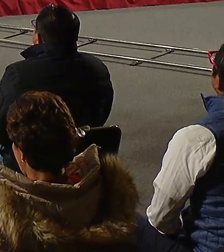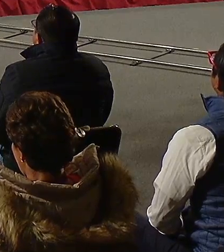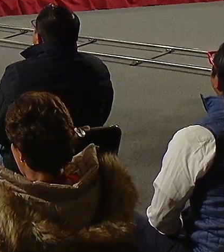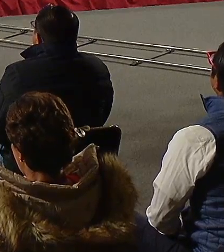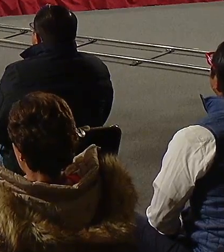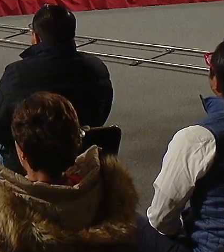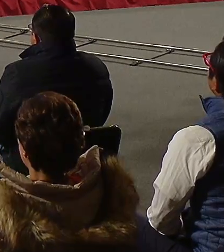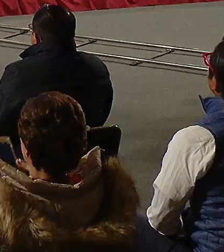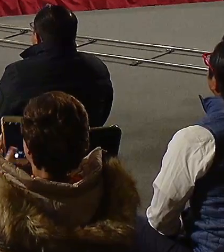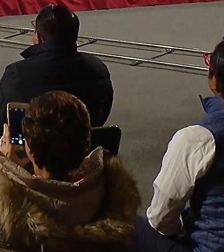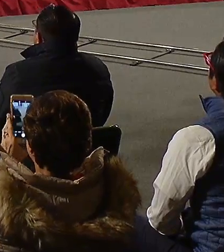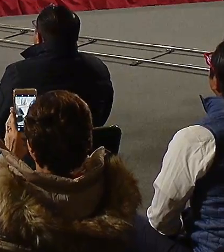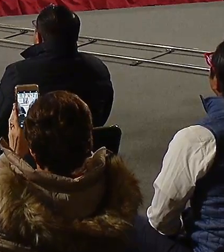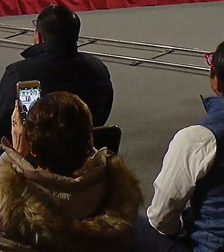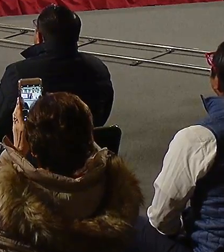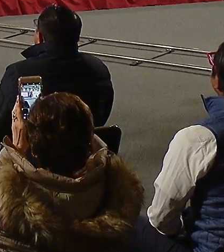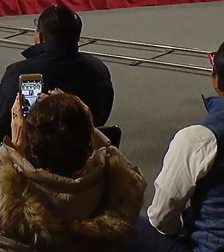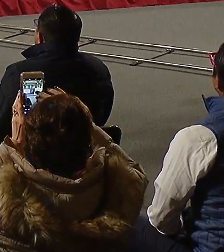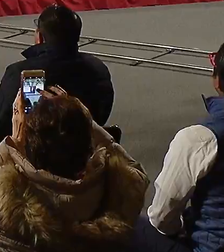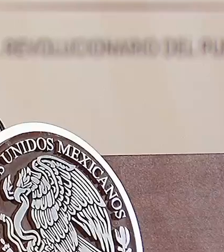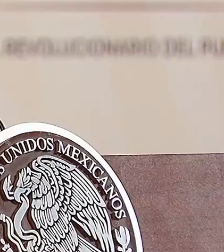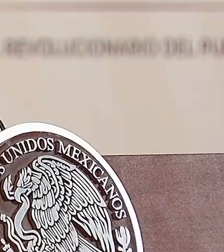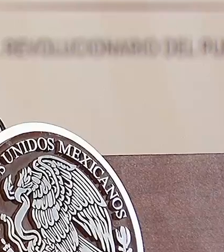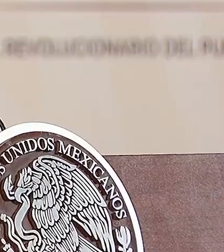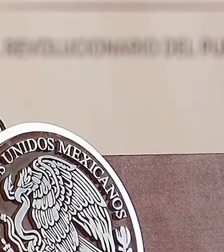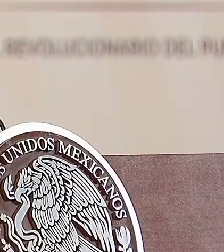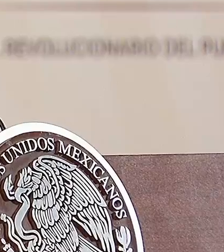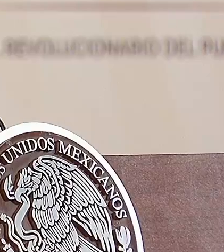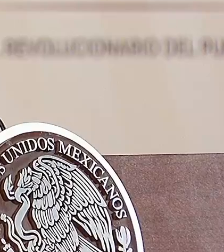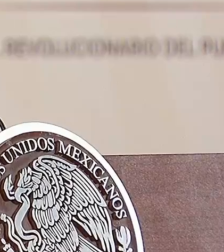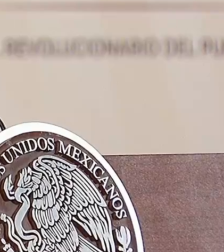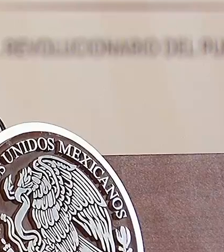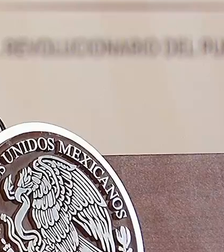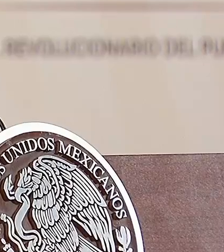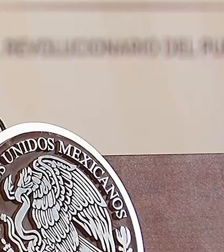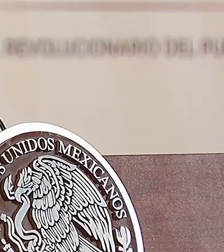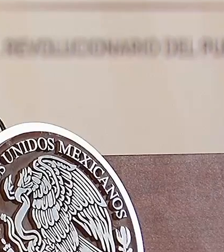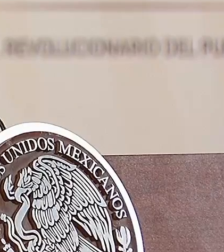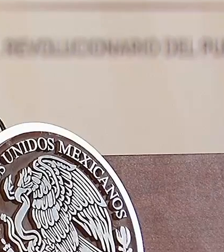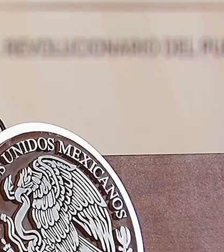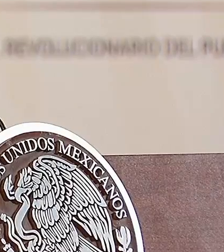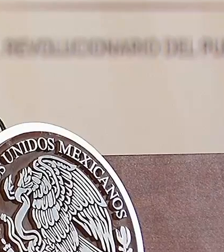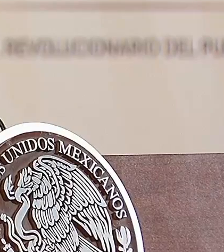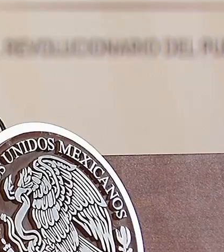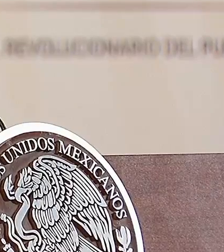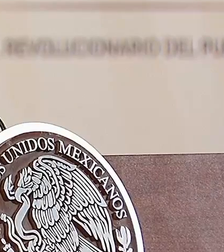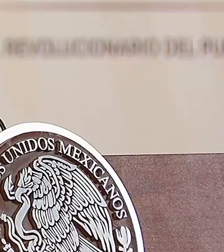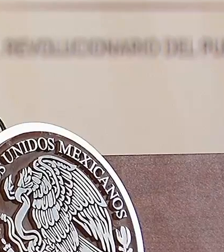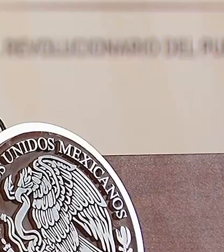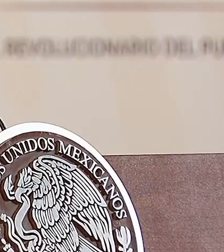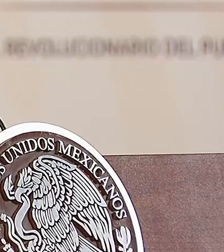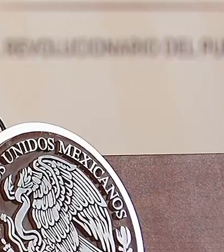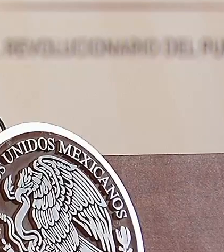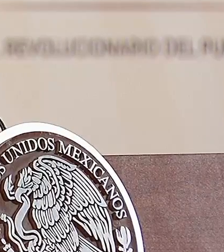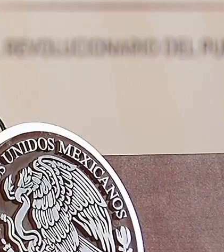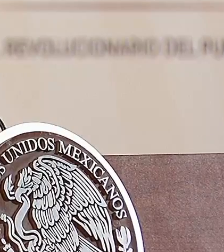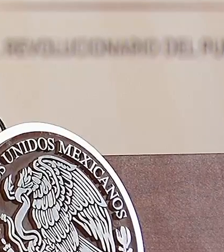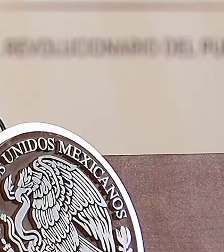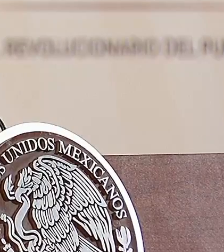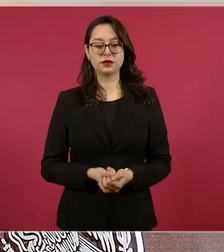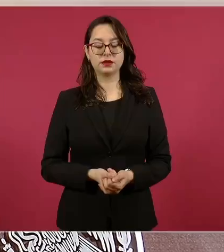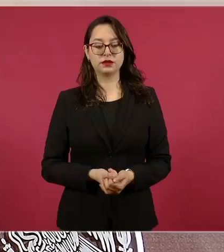sector público en nuestro país, cerca de 14,000 médicas y médicos especialistas que terminan